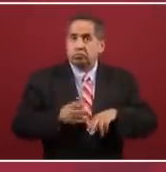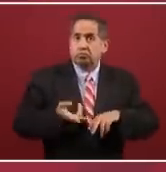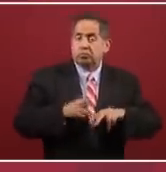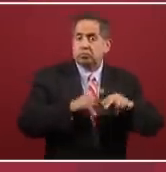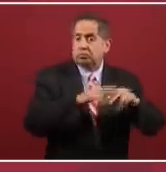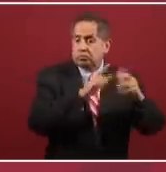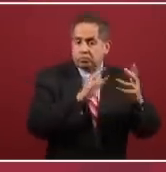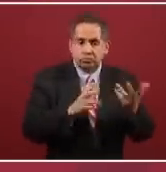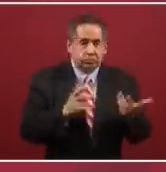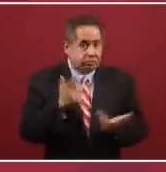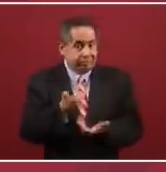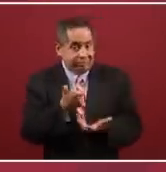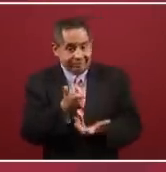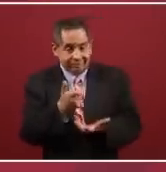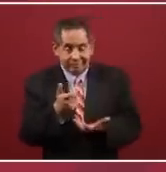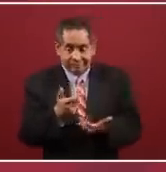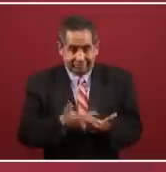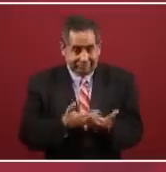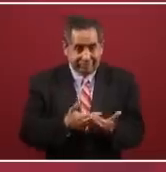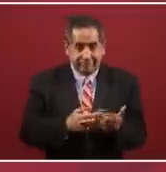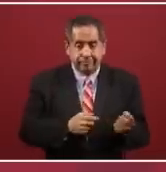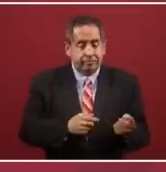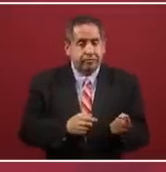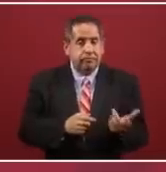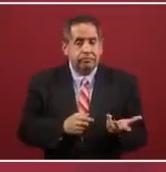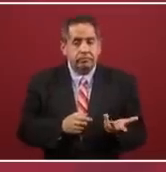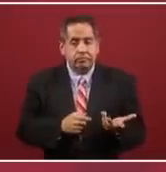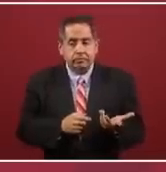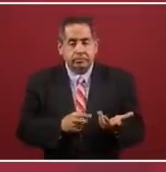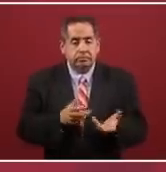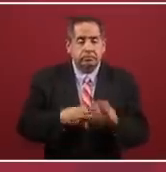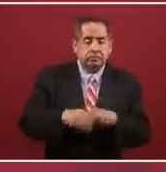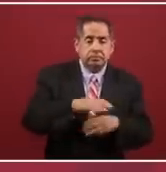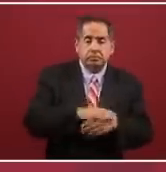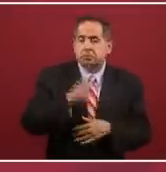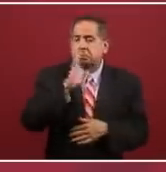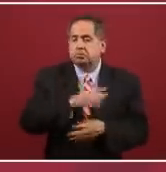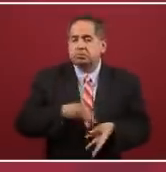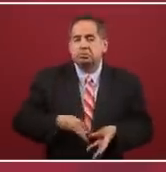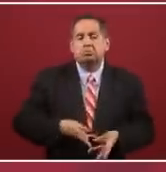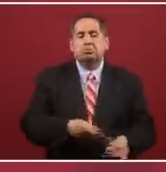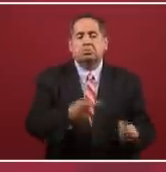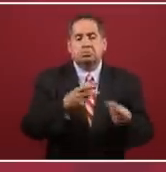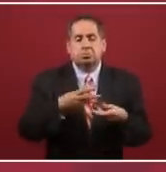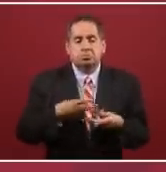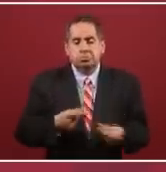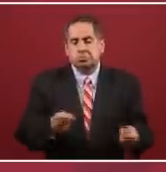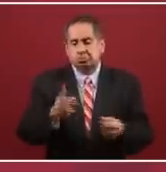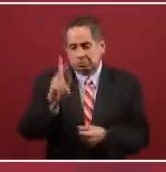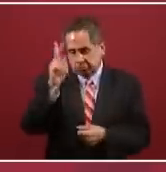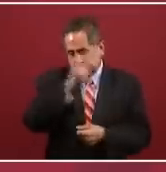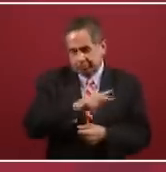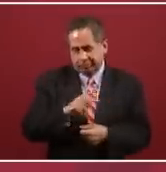Y ese dinero se malversaba, para decirlo